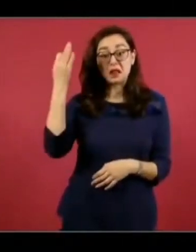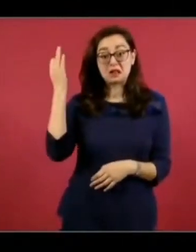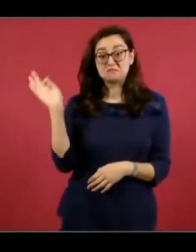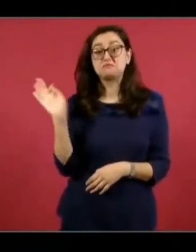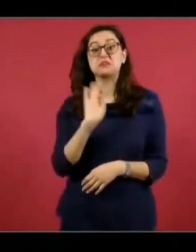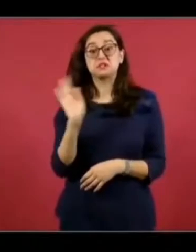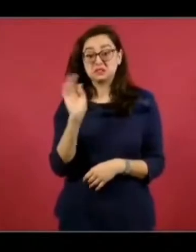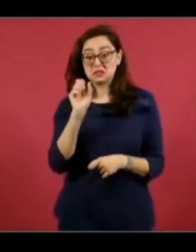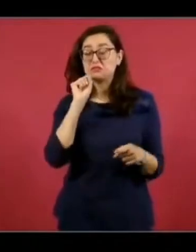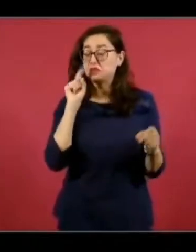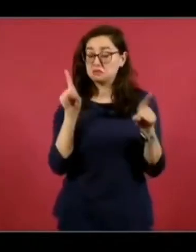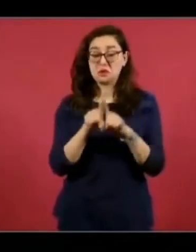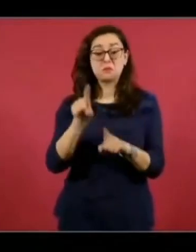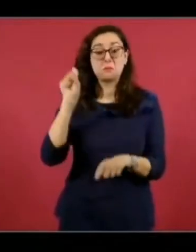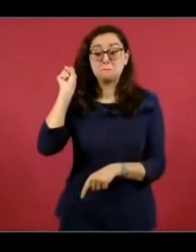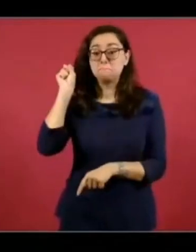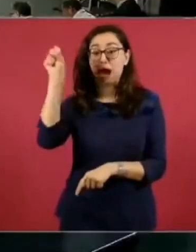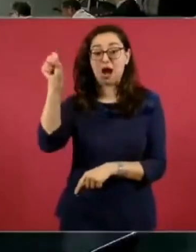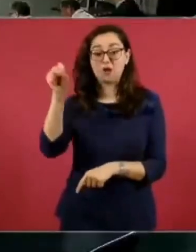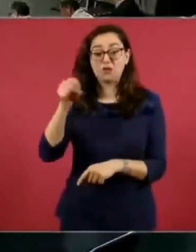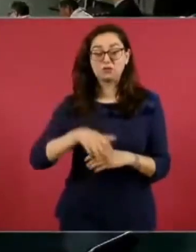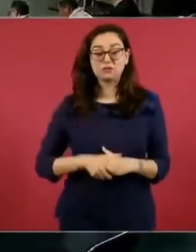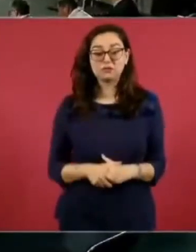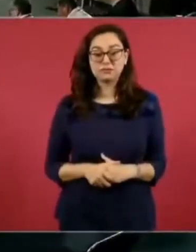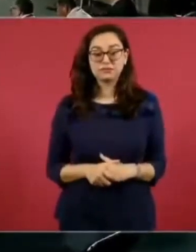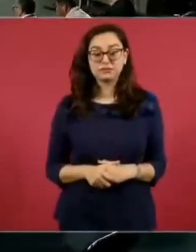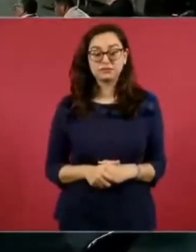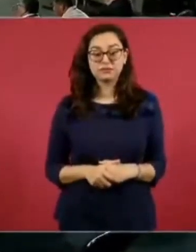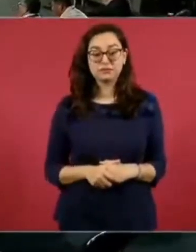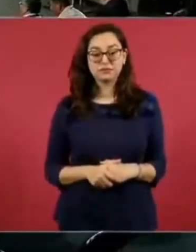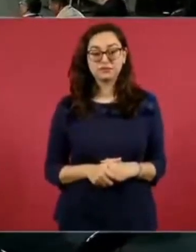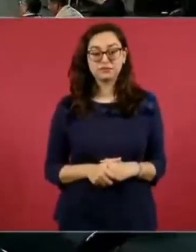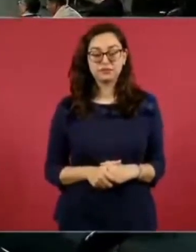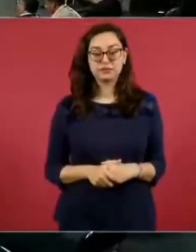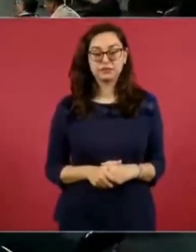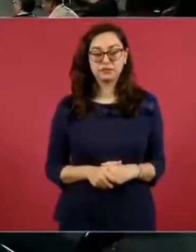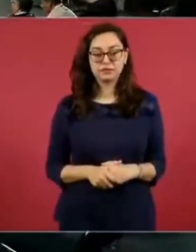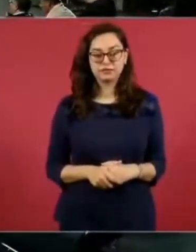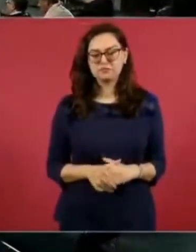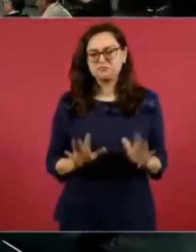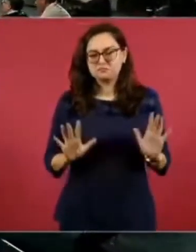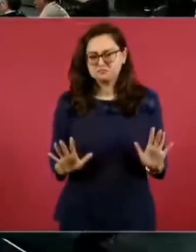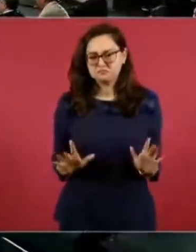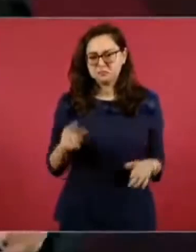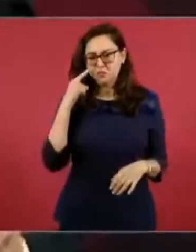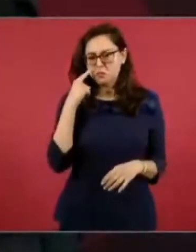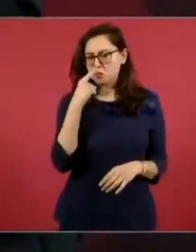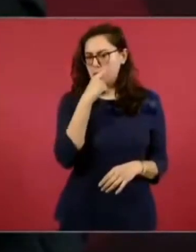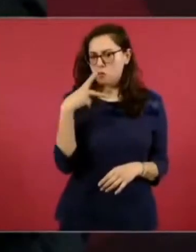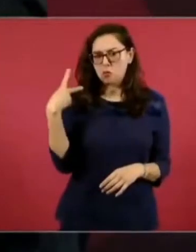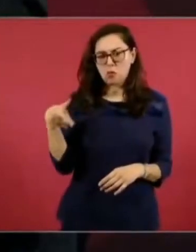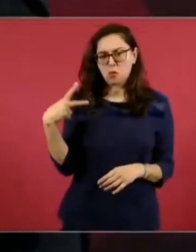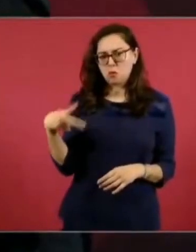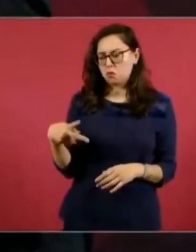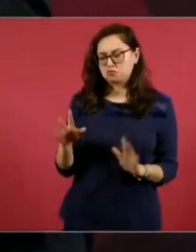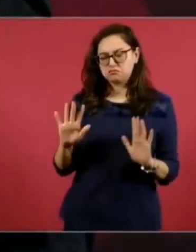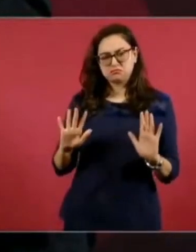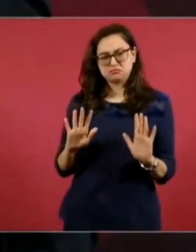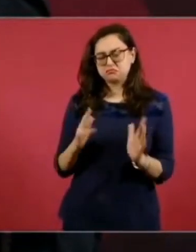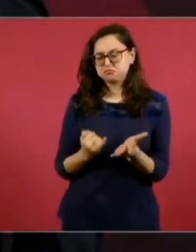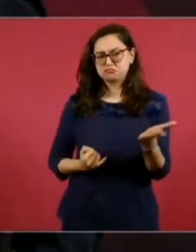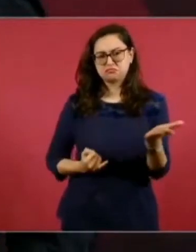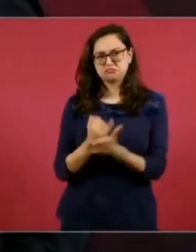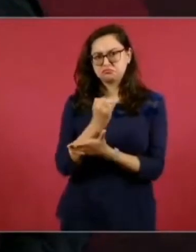del próximo miércoles. Eso sería todo, presidente. Gracias. Bueno, yo creo que están en su derecho de